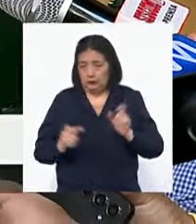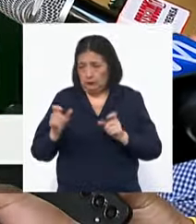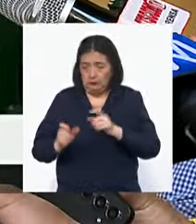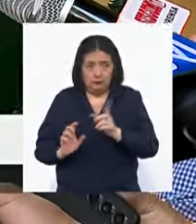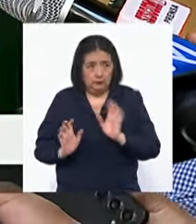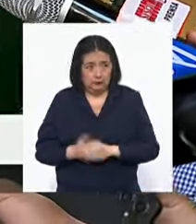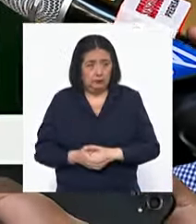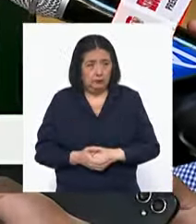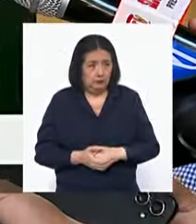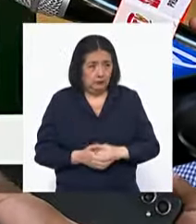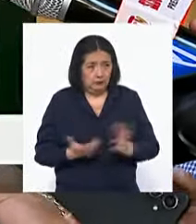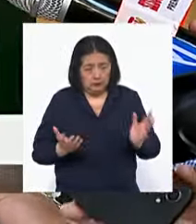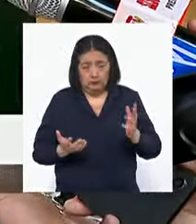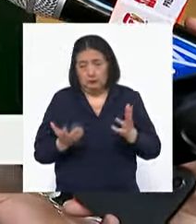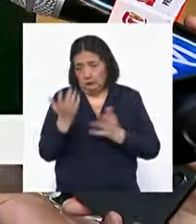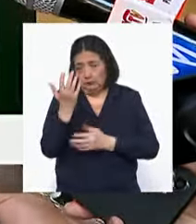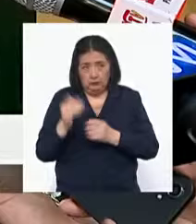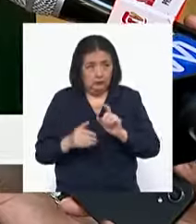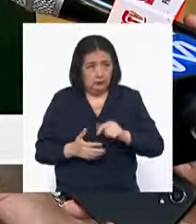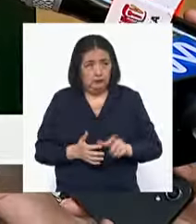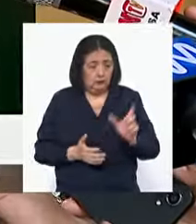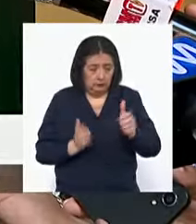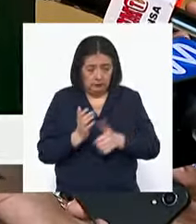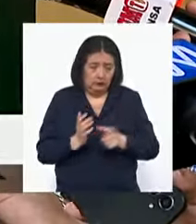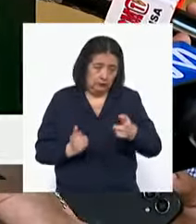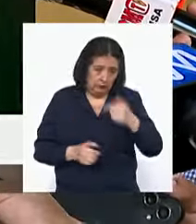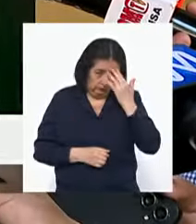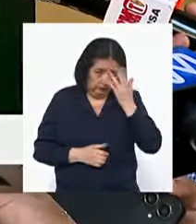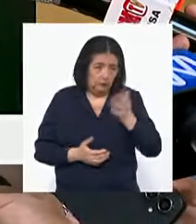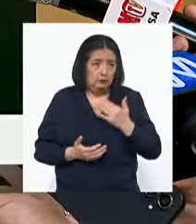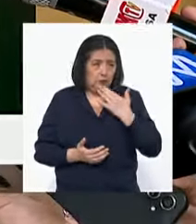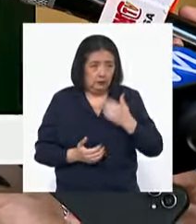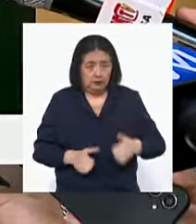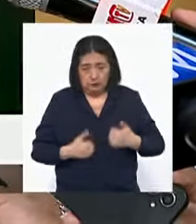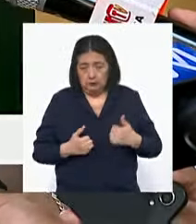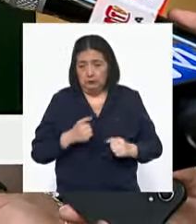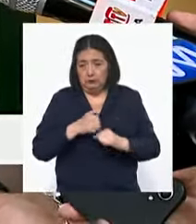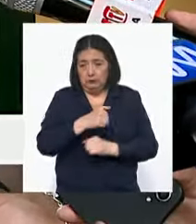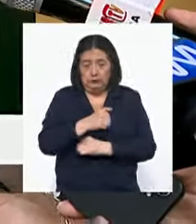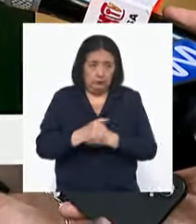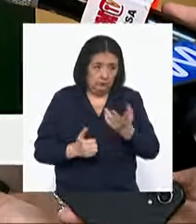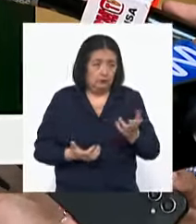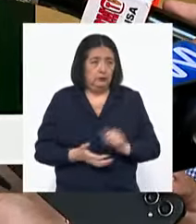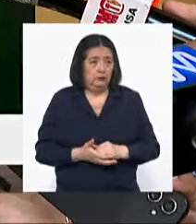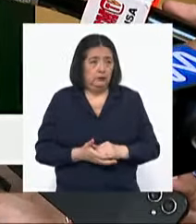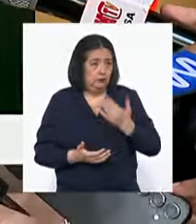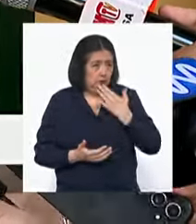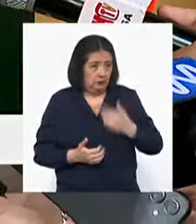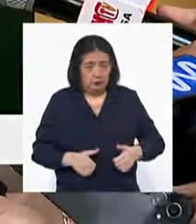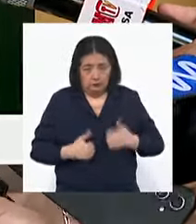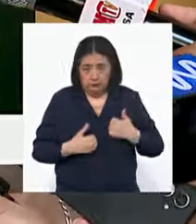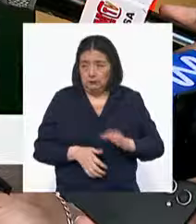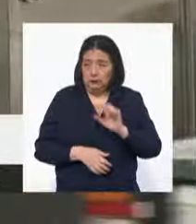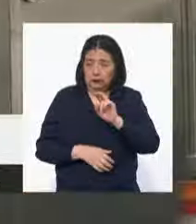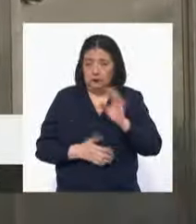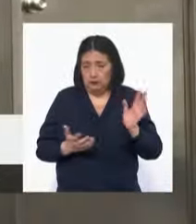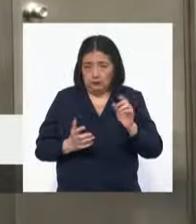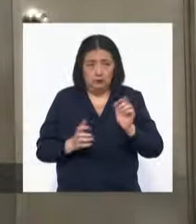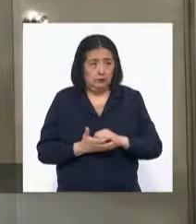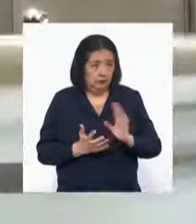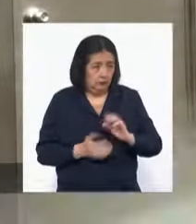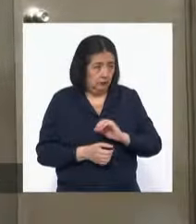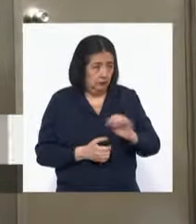población vulnerable, pues, con DNI, hermano, te das cuenta, ¿no? De quién vive en Puente Piedra, quién vive pues en Ancón, quién vive en Santa Rosa. Se